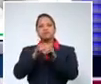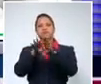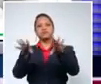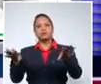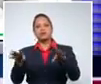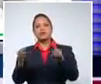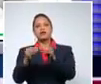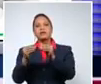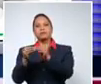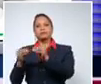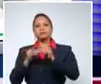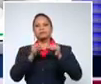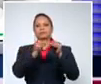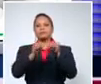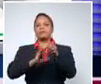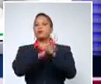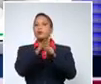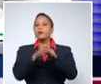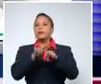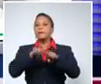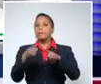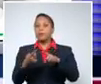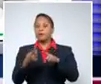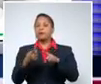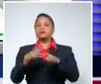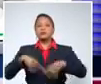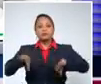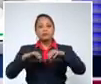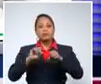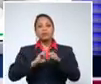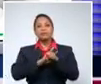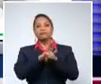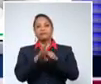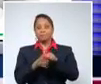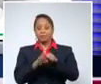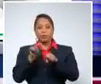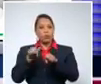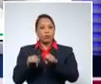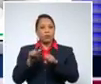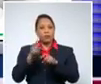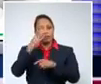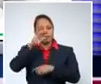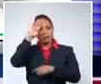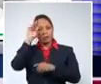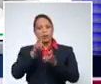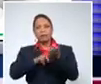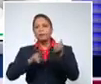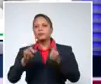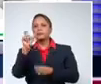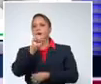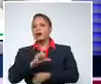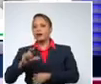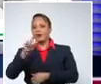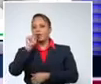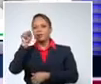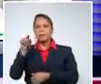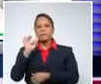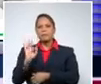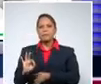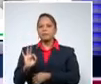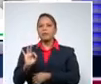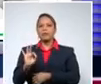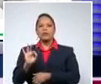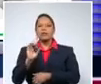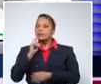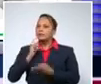la COVID-19, porque ante la difícil situación epidemiológica existente en la provincia de Camagüey, pues no se detiene la búsqueda